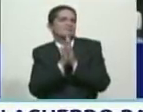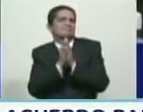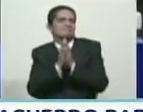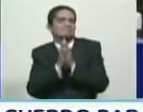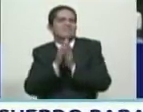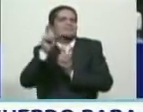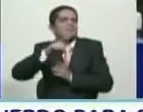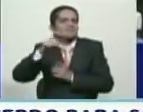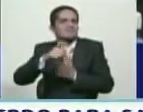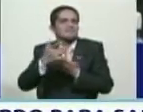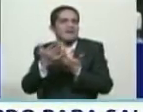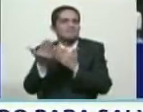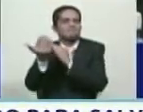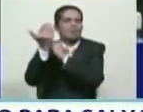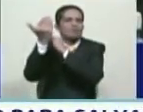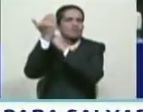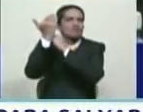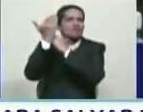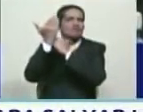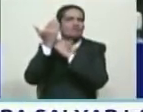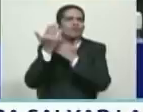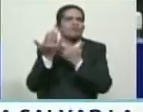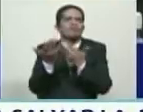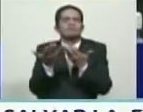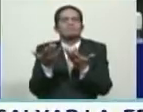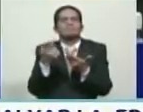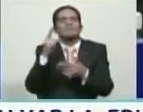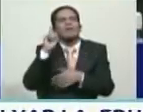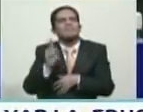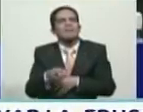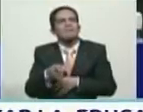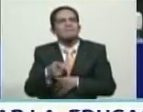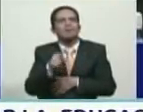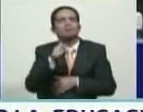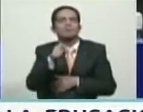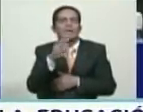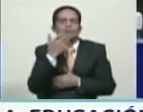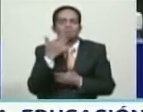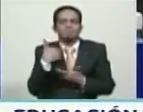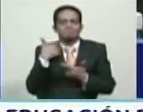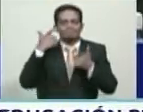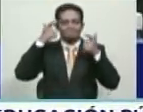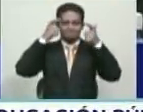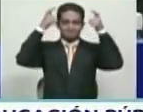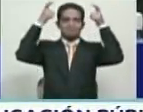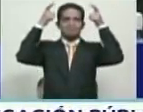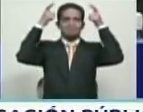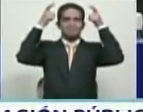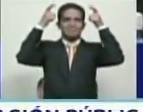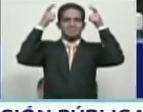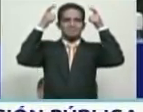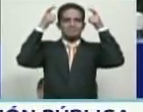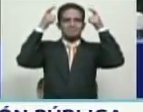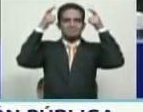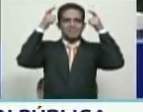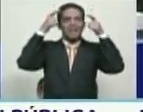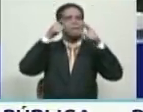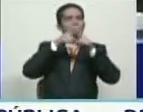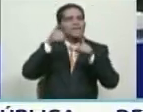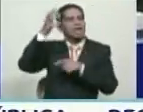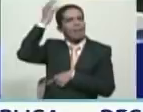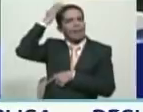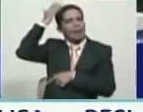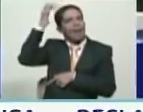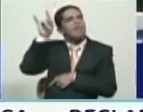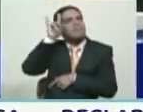Tiene que pretender que usted es un santo cuando se comporta como un diablo. Y